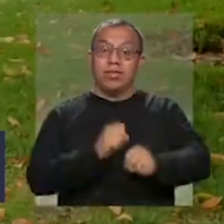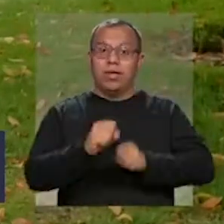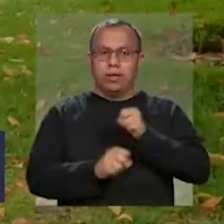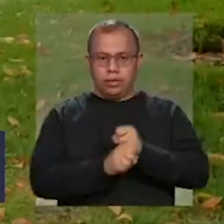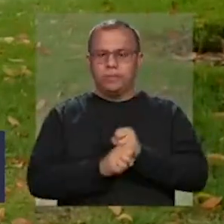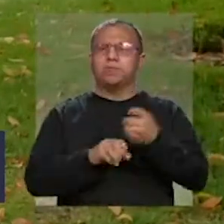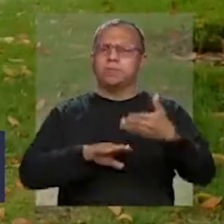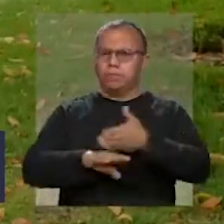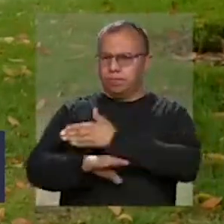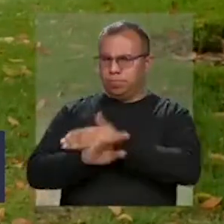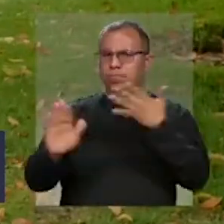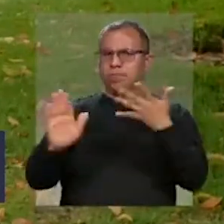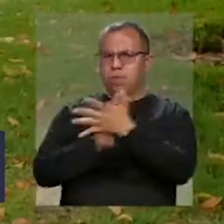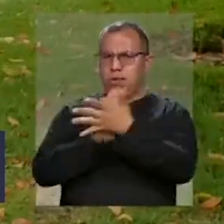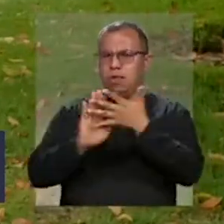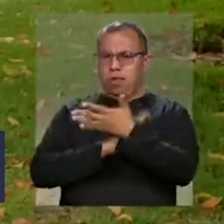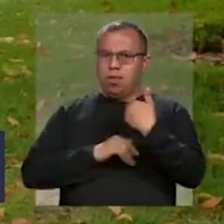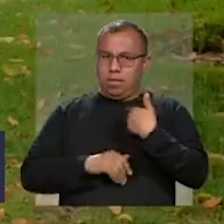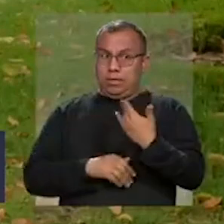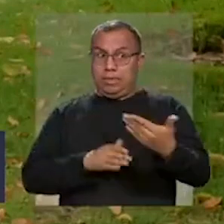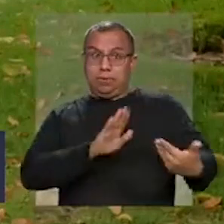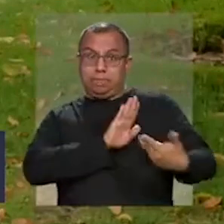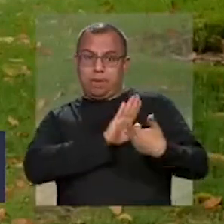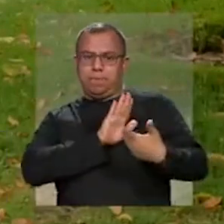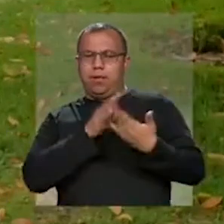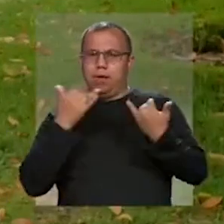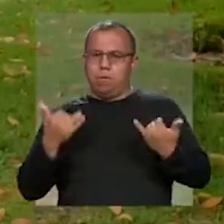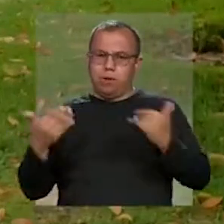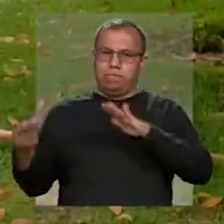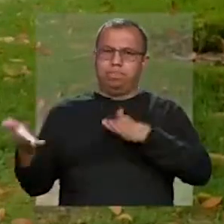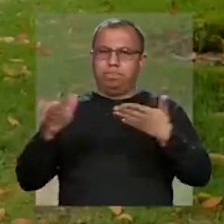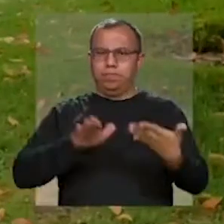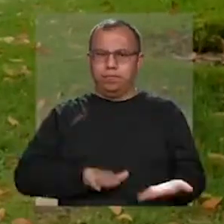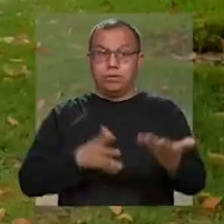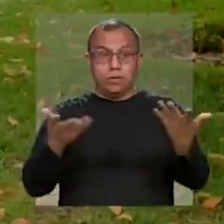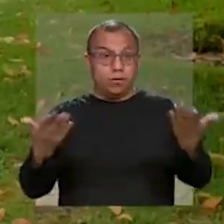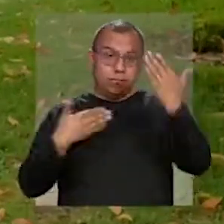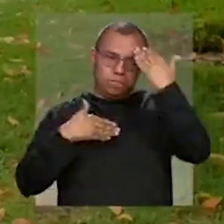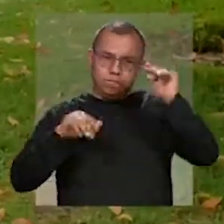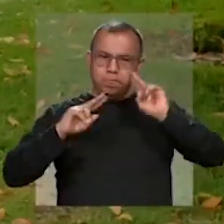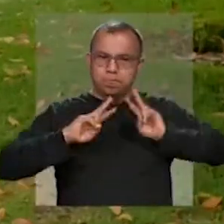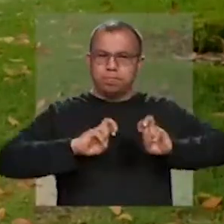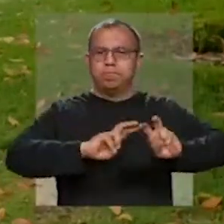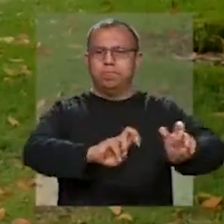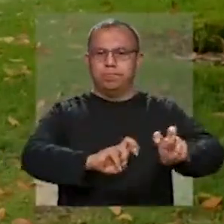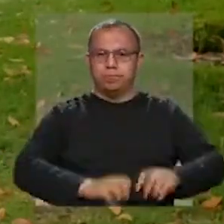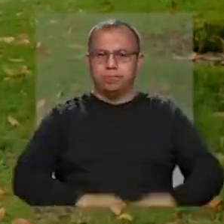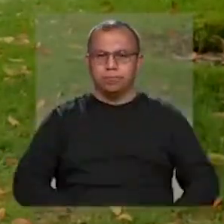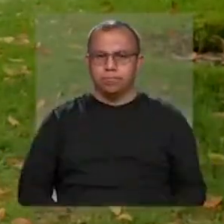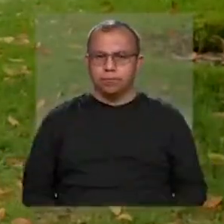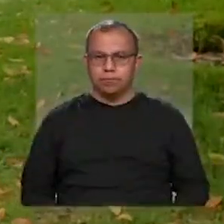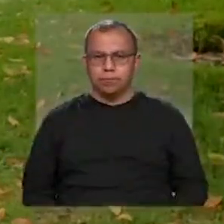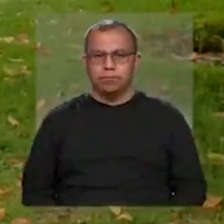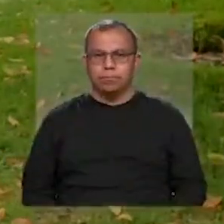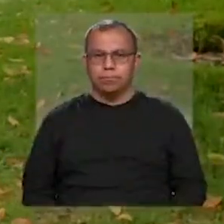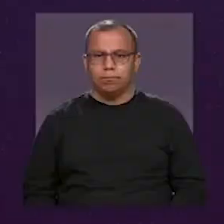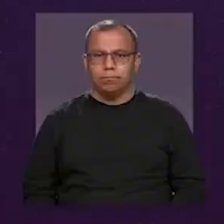habría denunciado amenazas en su contra. Según las autoridades, los hechos aún son materia de investigación.